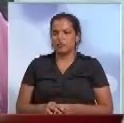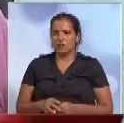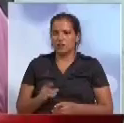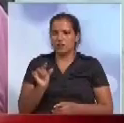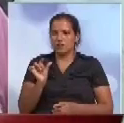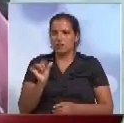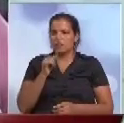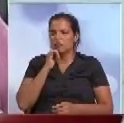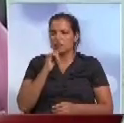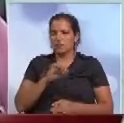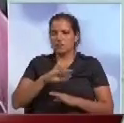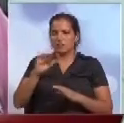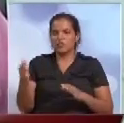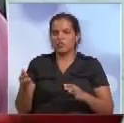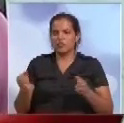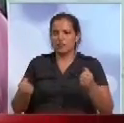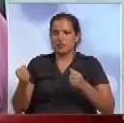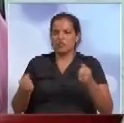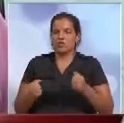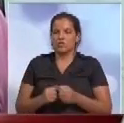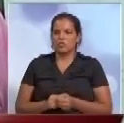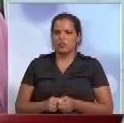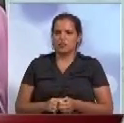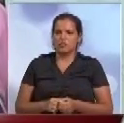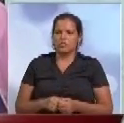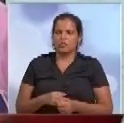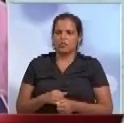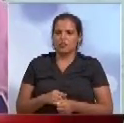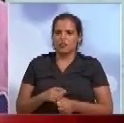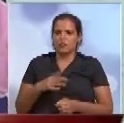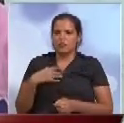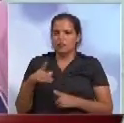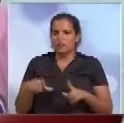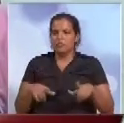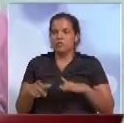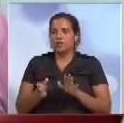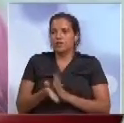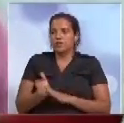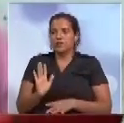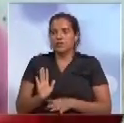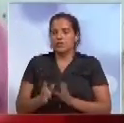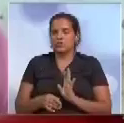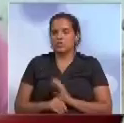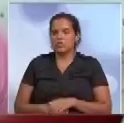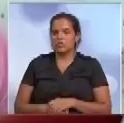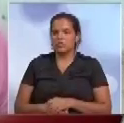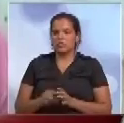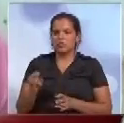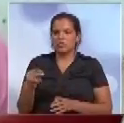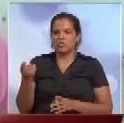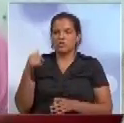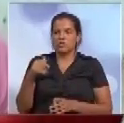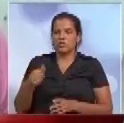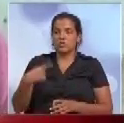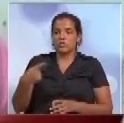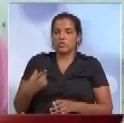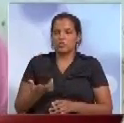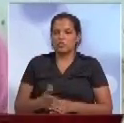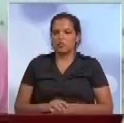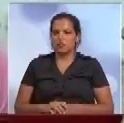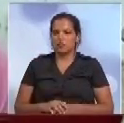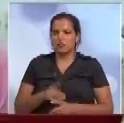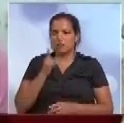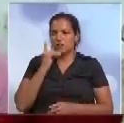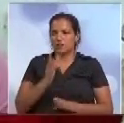Hay veces mandan el tanquero. Y el tanquero a veces da en una parte y en otra donde se termina el agua ya no da más. Se va,